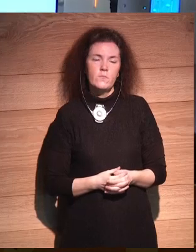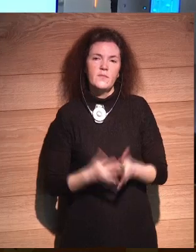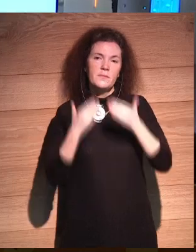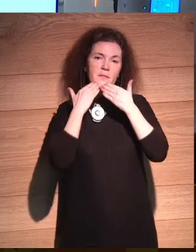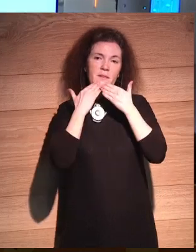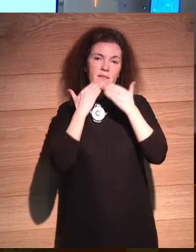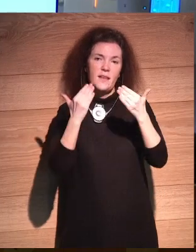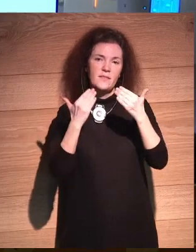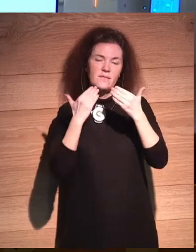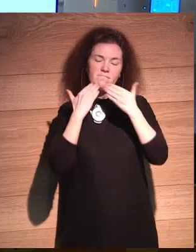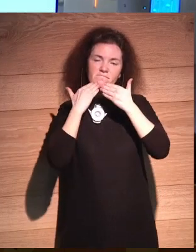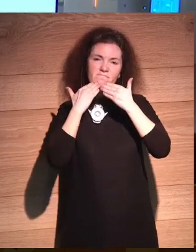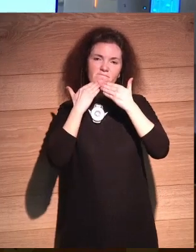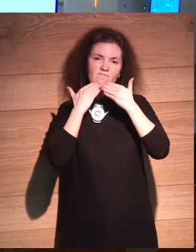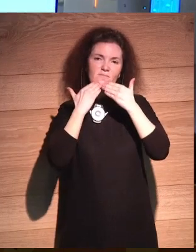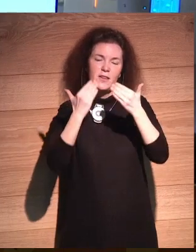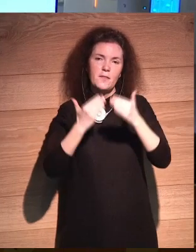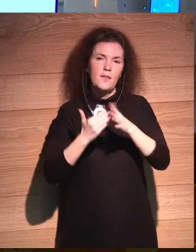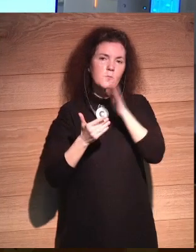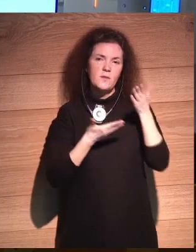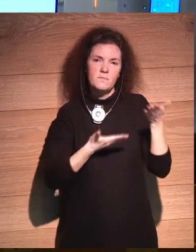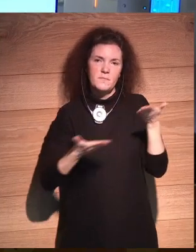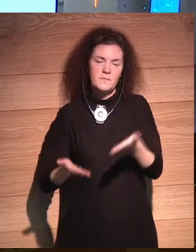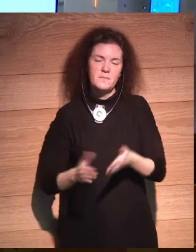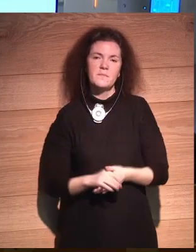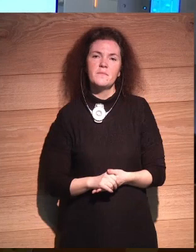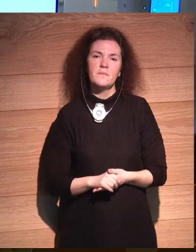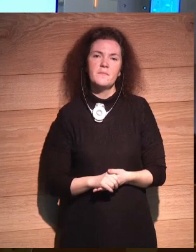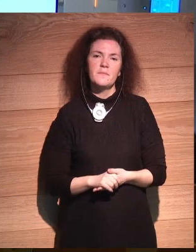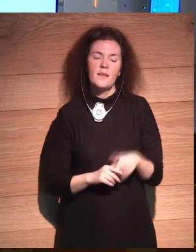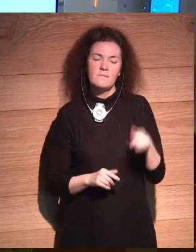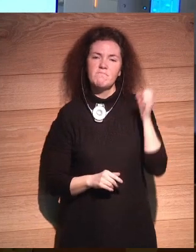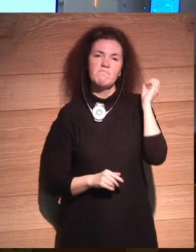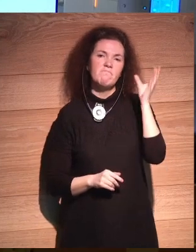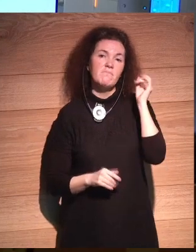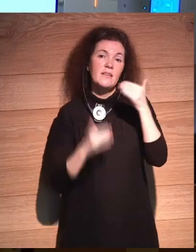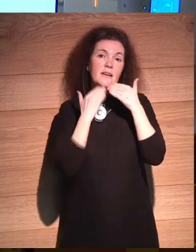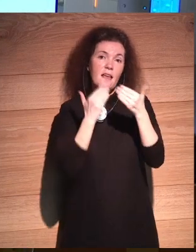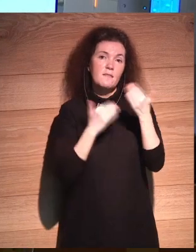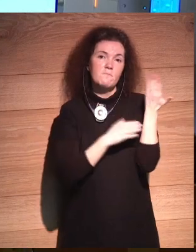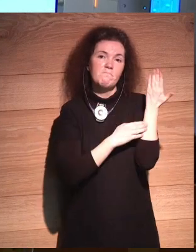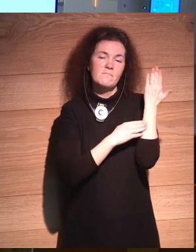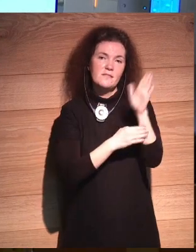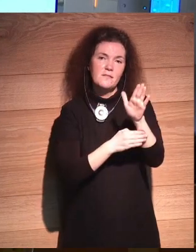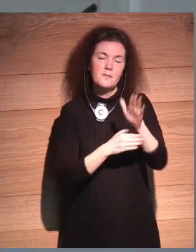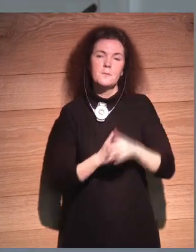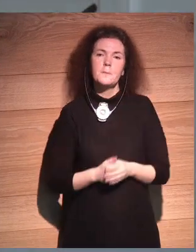Thank you very much. Gracias, muchas gracias por invitarme a esta conferencia y gracias por la